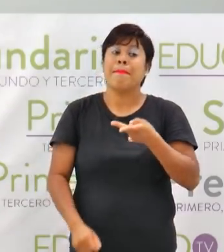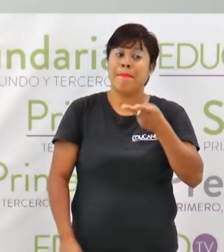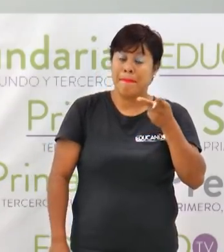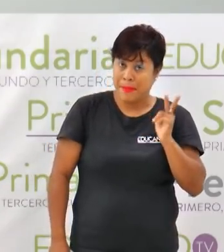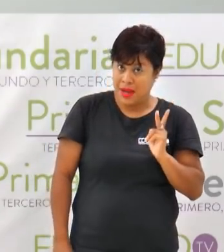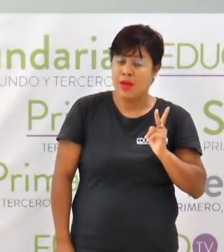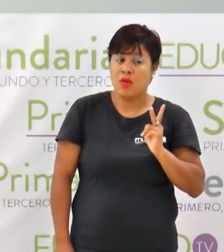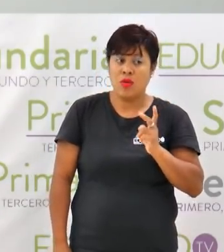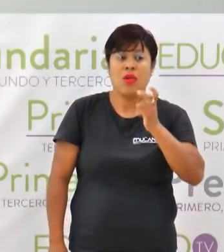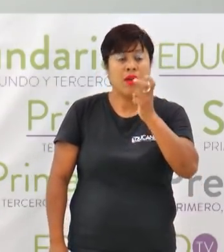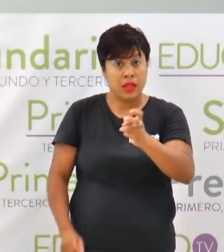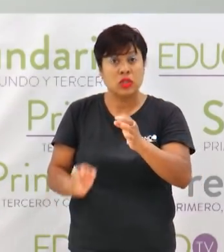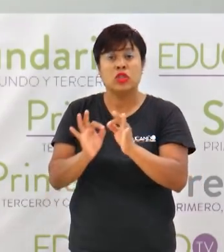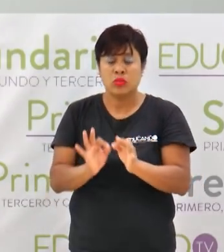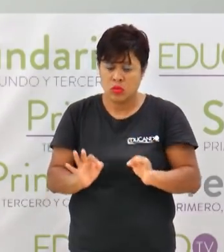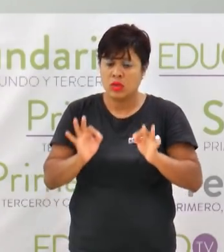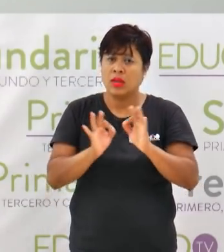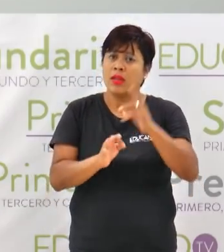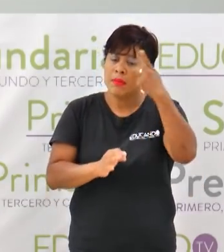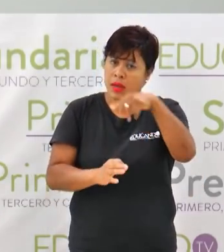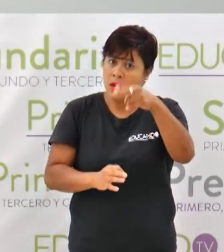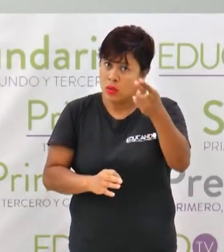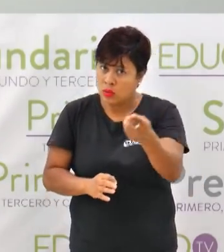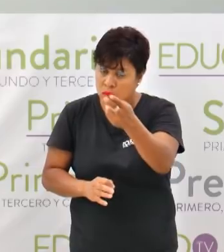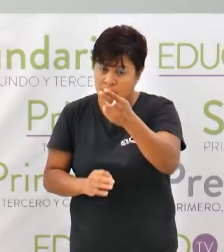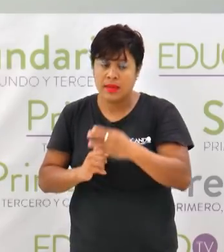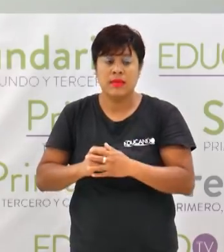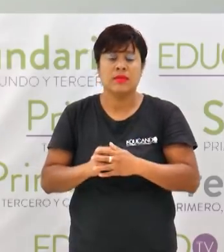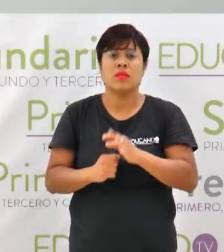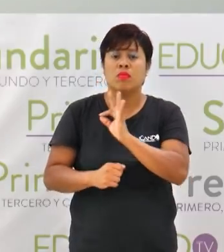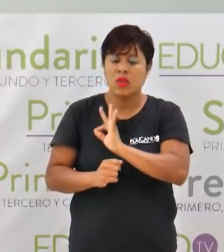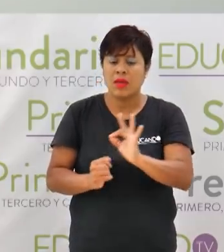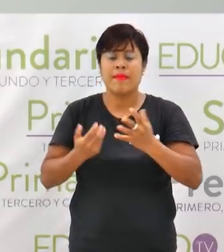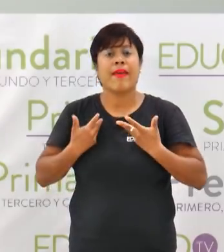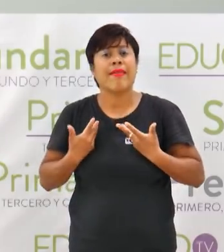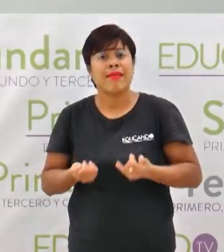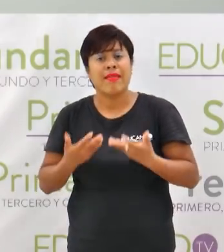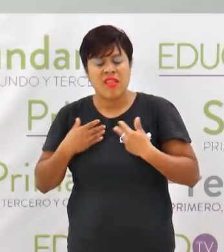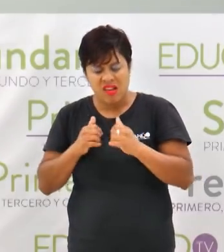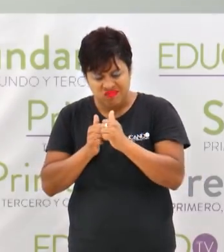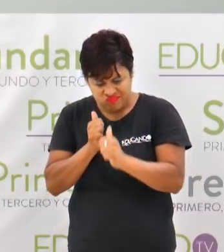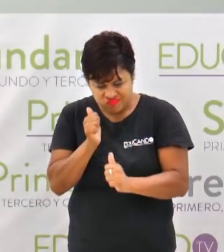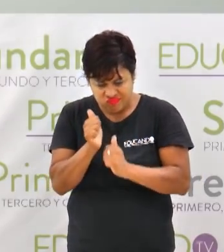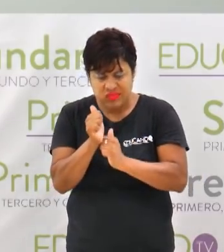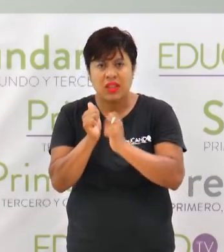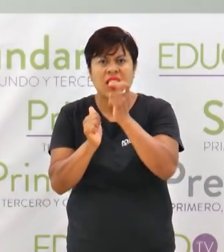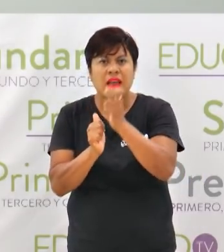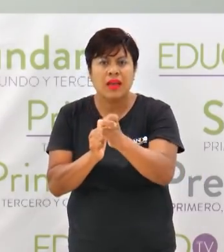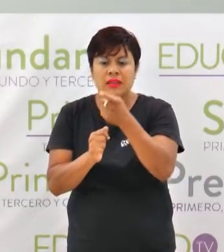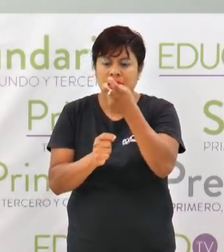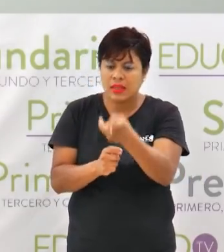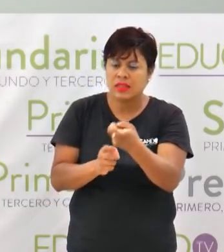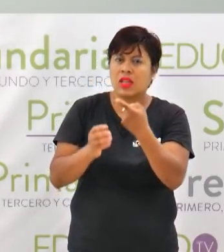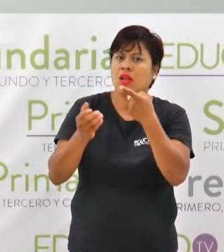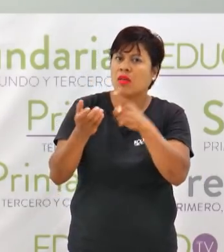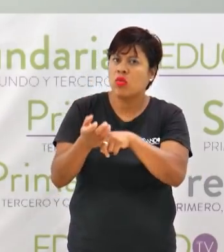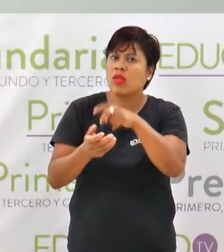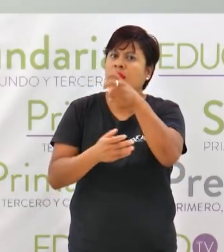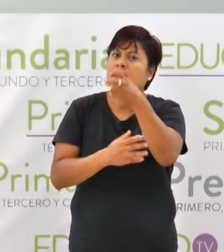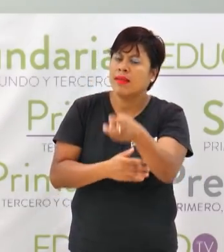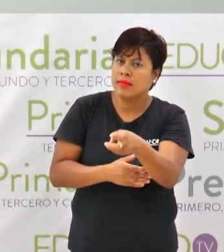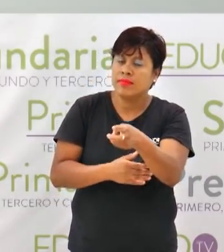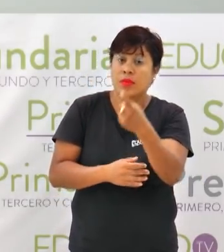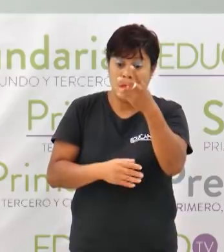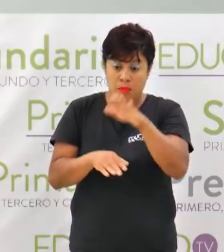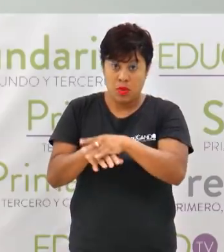pero nos va a permitir a nosotros entender y reforzar lo que es este contenido, porque a